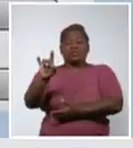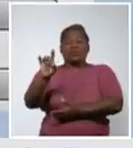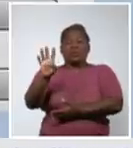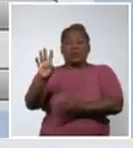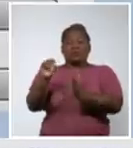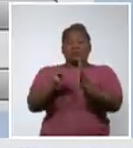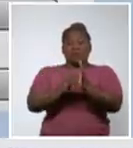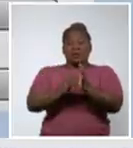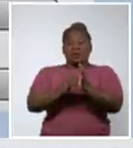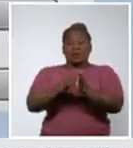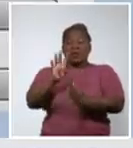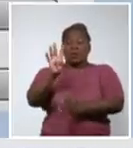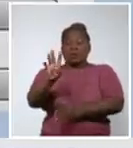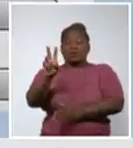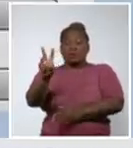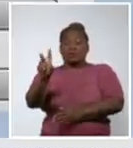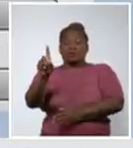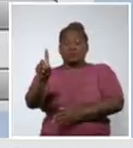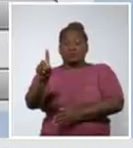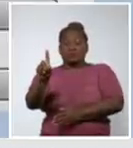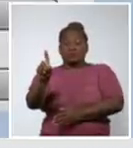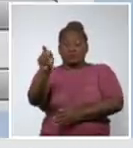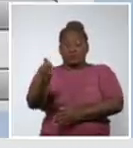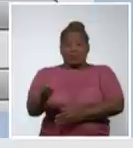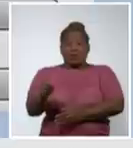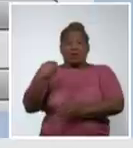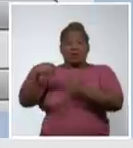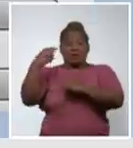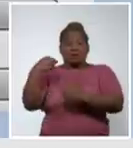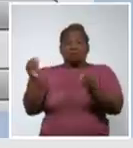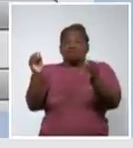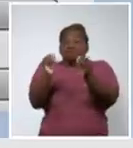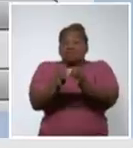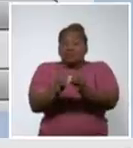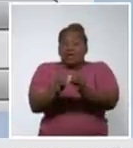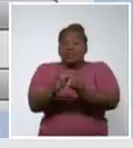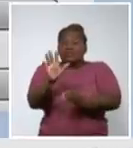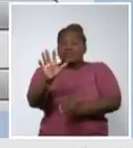194.421 casos ayer, y ya la cifra total es de